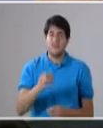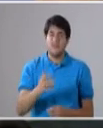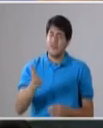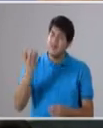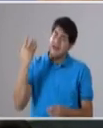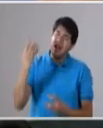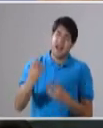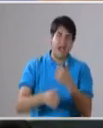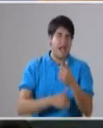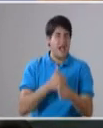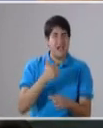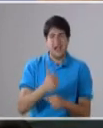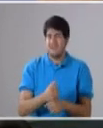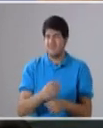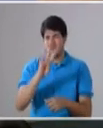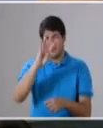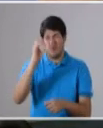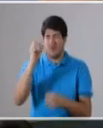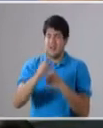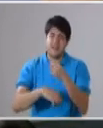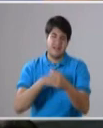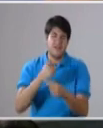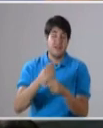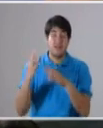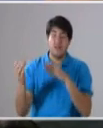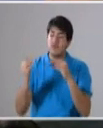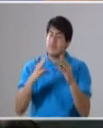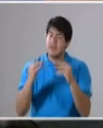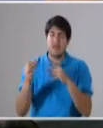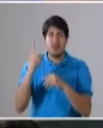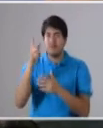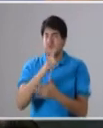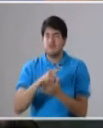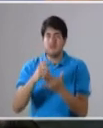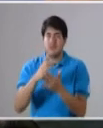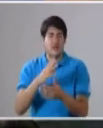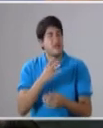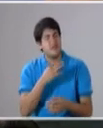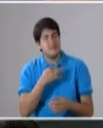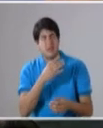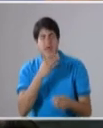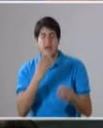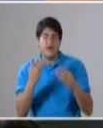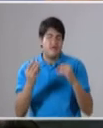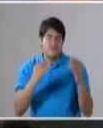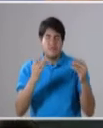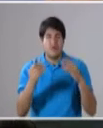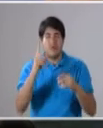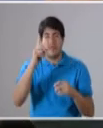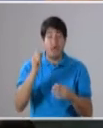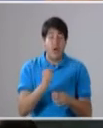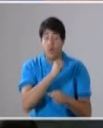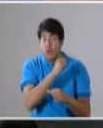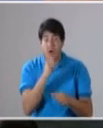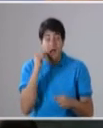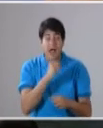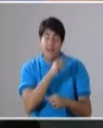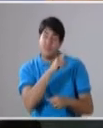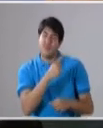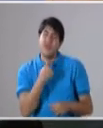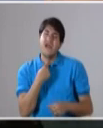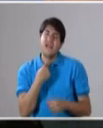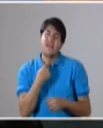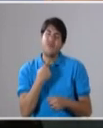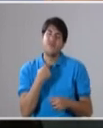hablando hace como 40 años de eso, en un sauna, hermano, estábamos, y él me habló de un himno que a él le gustaba,